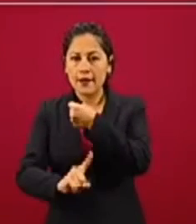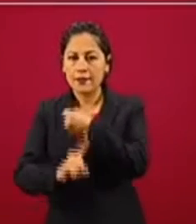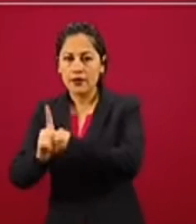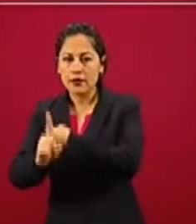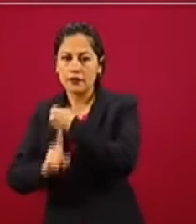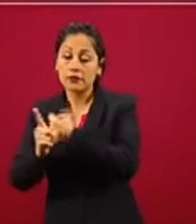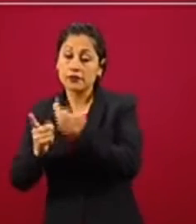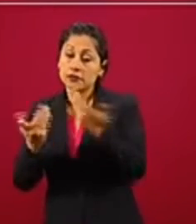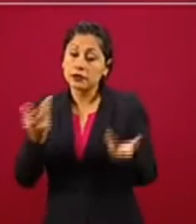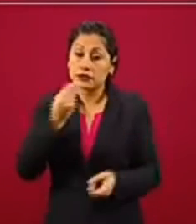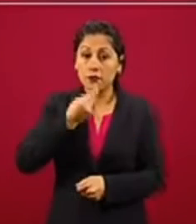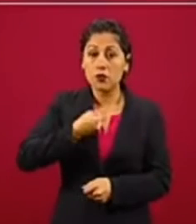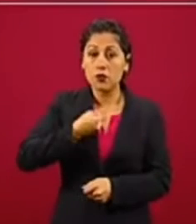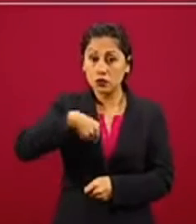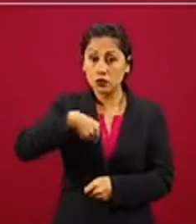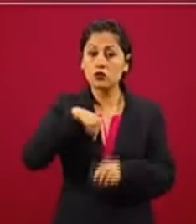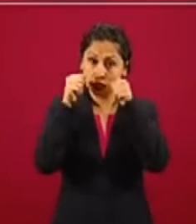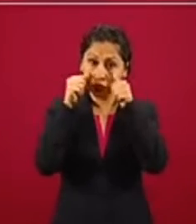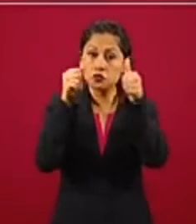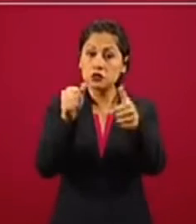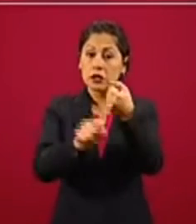corrigiéndole la plana